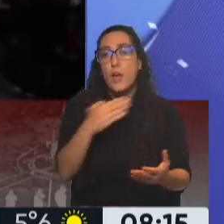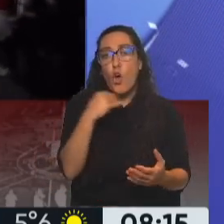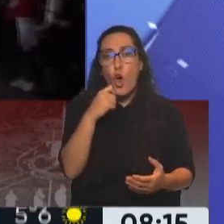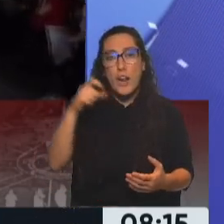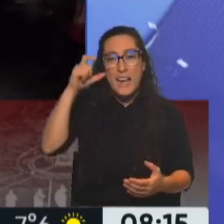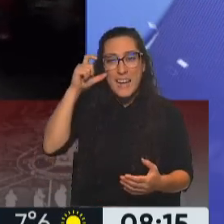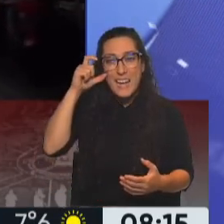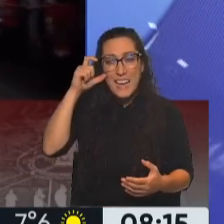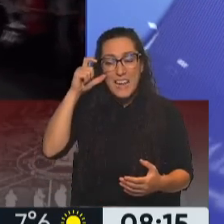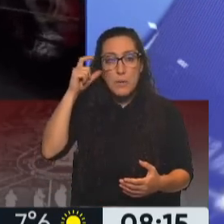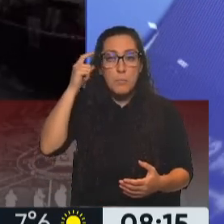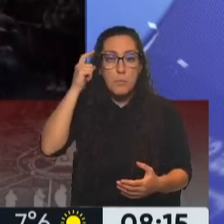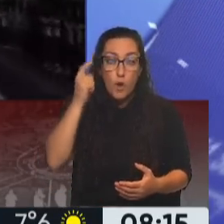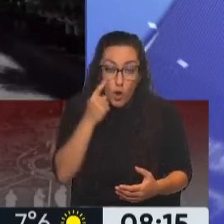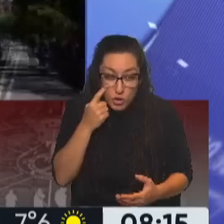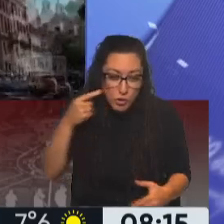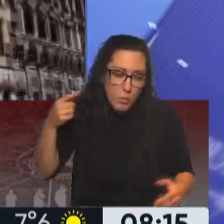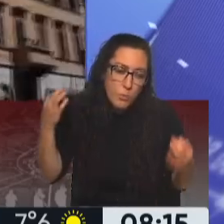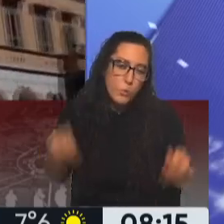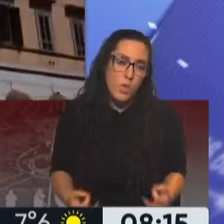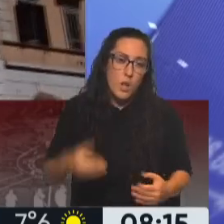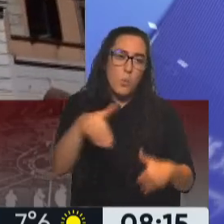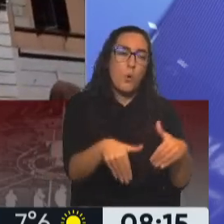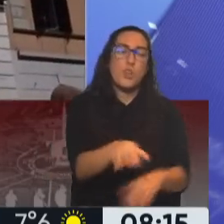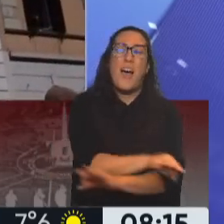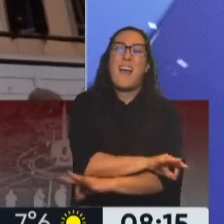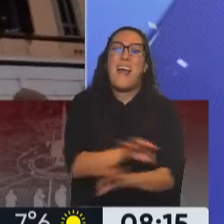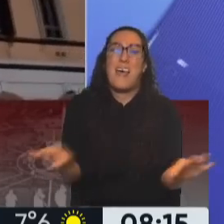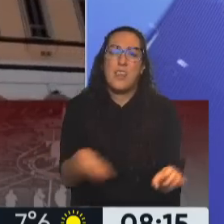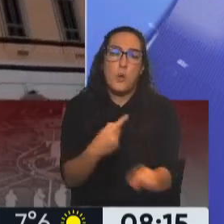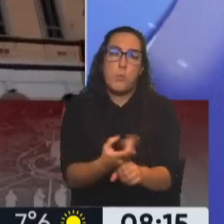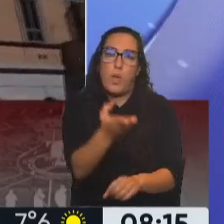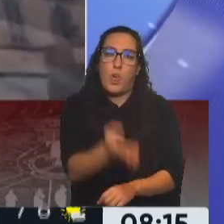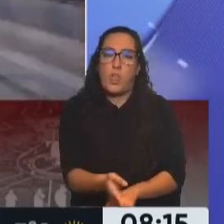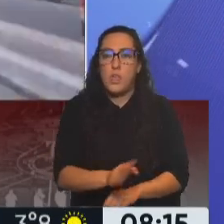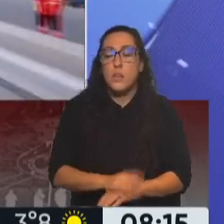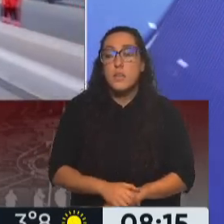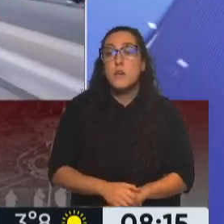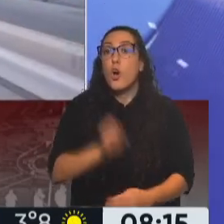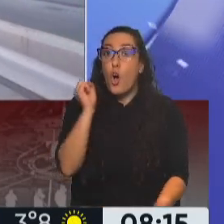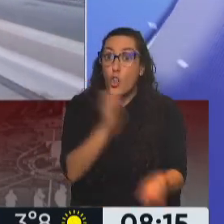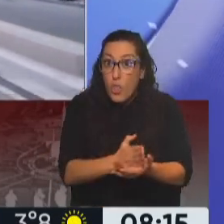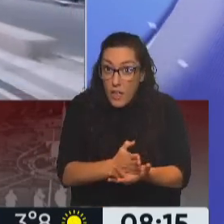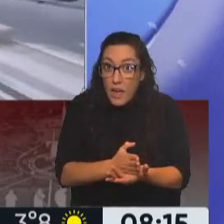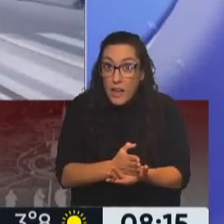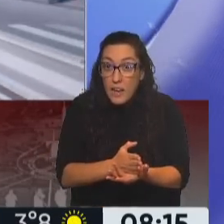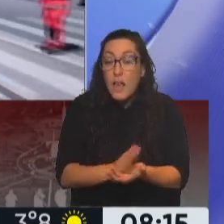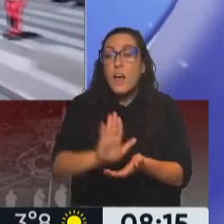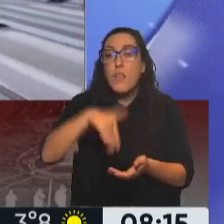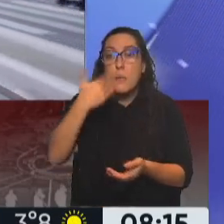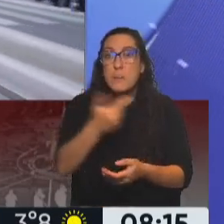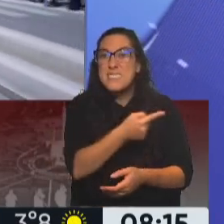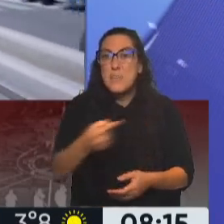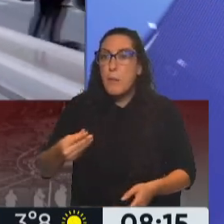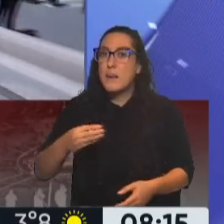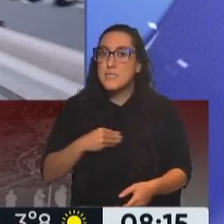hombre no puede votar a más nadie. Claro. Pero no te olvides que incluso después que lo condenan, él en Semana